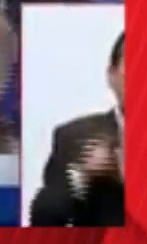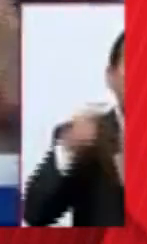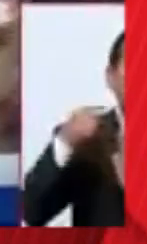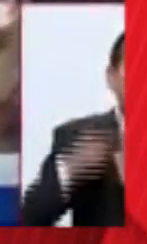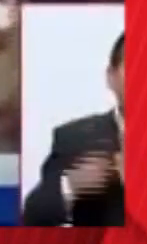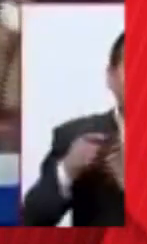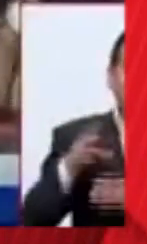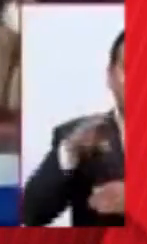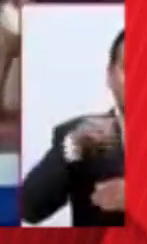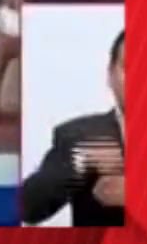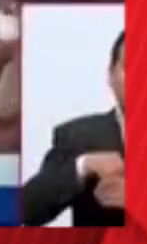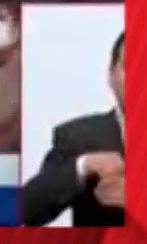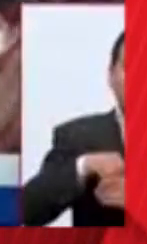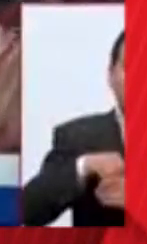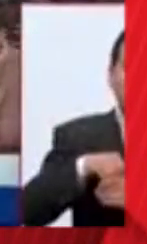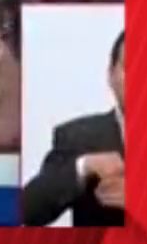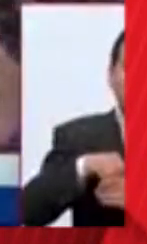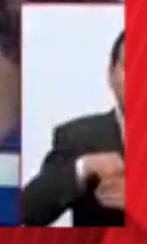normas